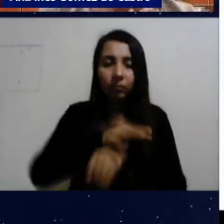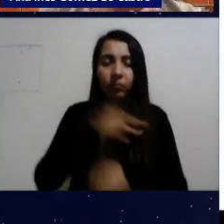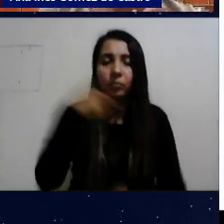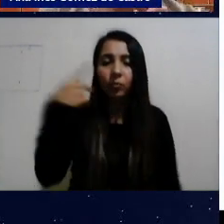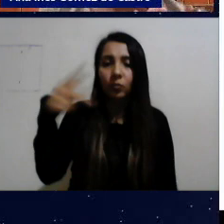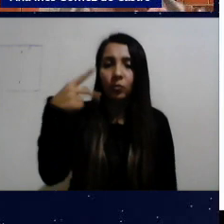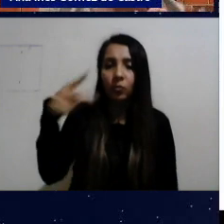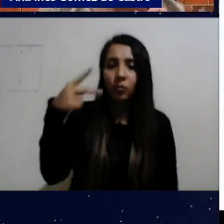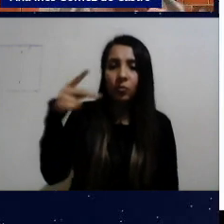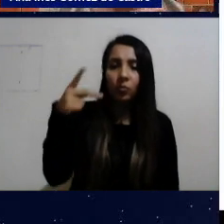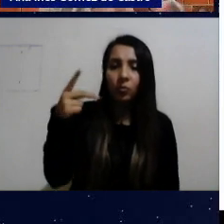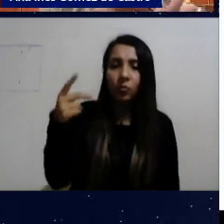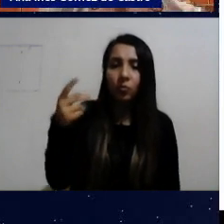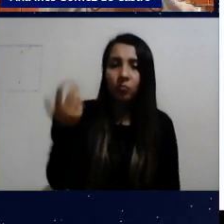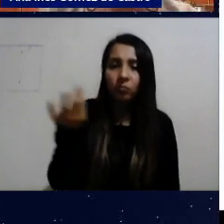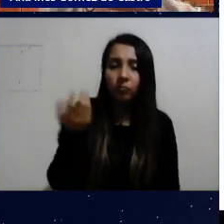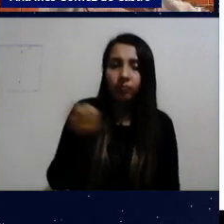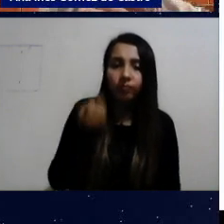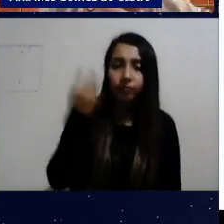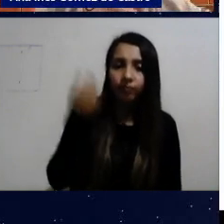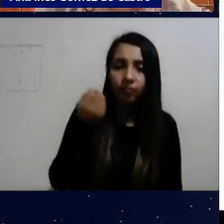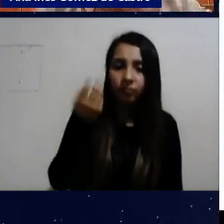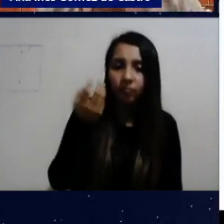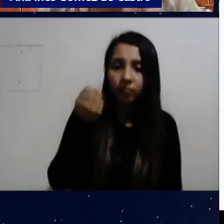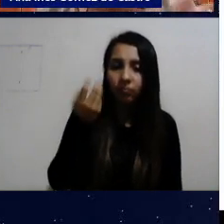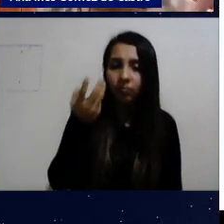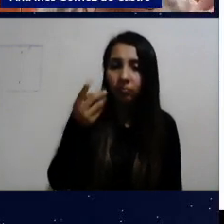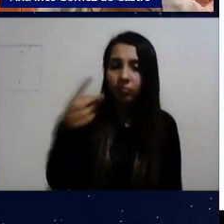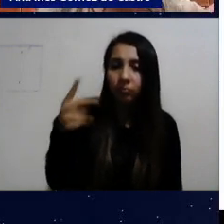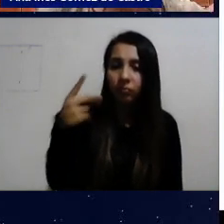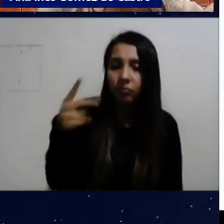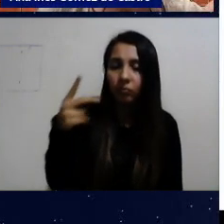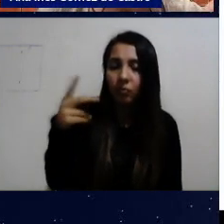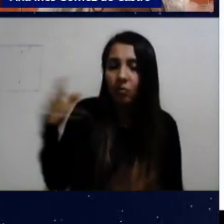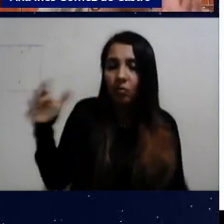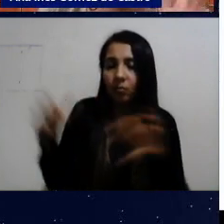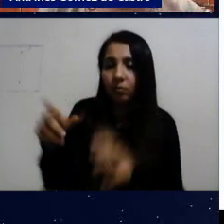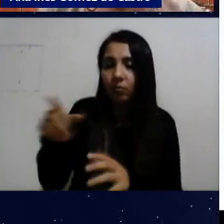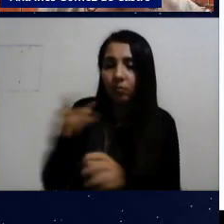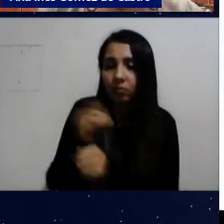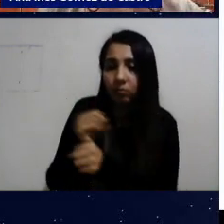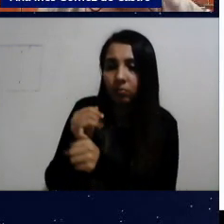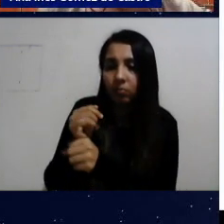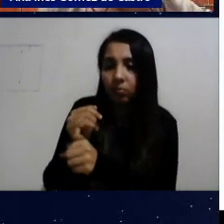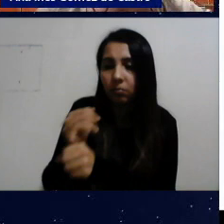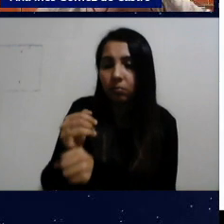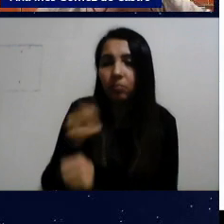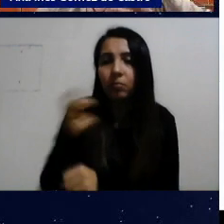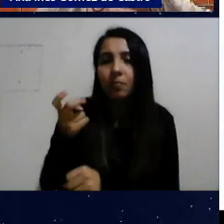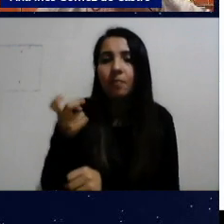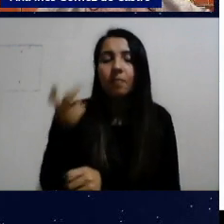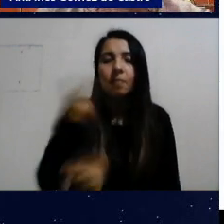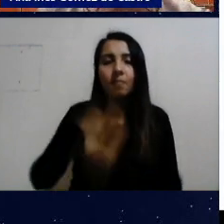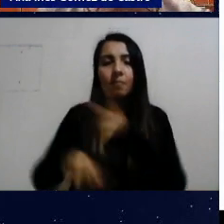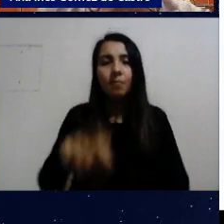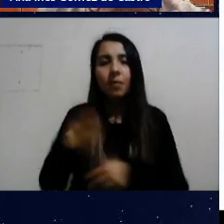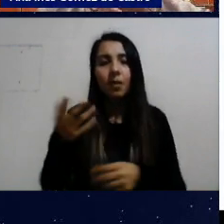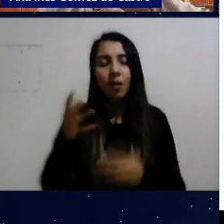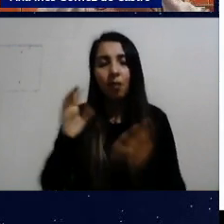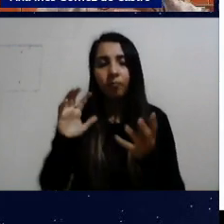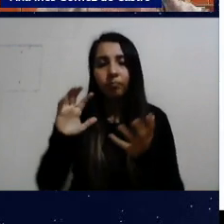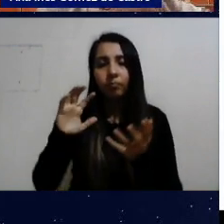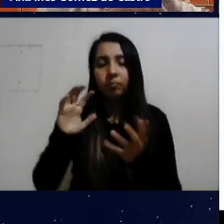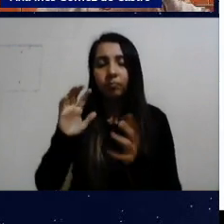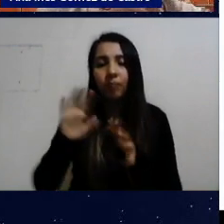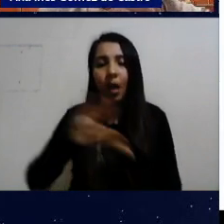que tiene la versión derecha o la versión izquierda de la molécula, pues